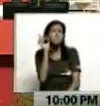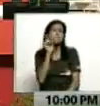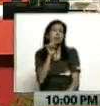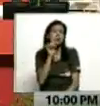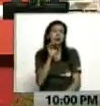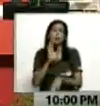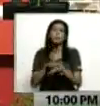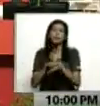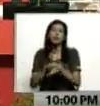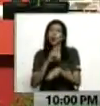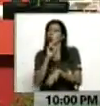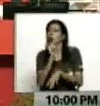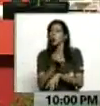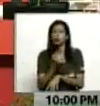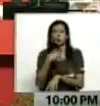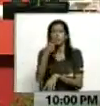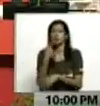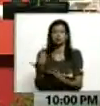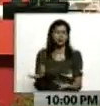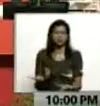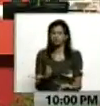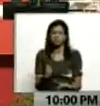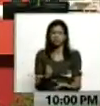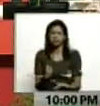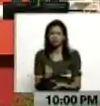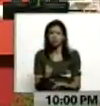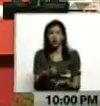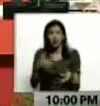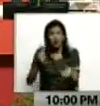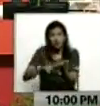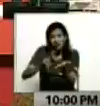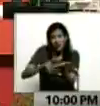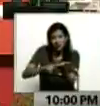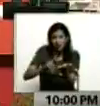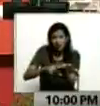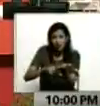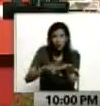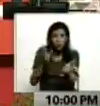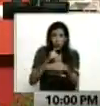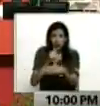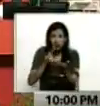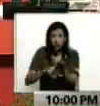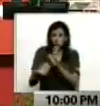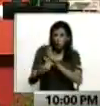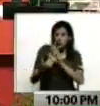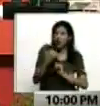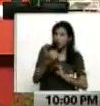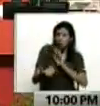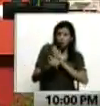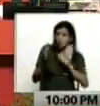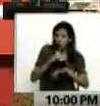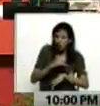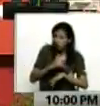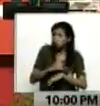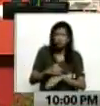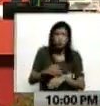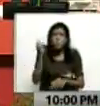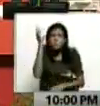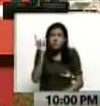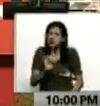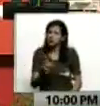impunemente solo por razones políticas si no tiene argumentos políticos ríndanse pero